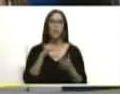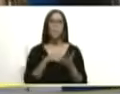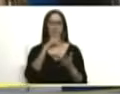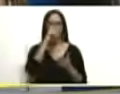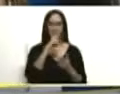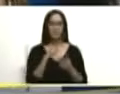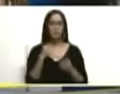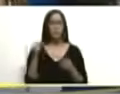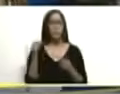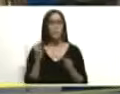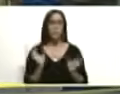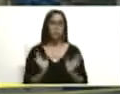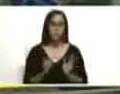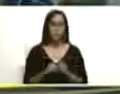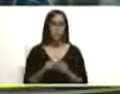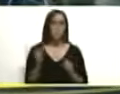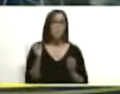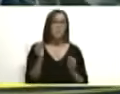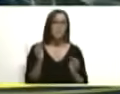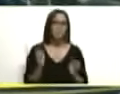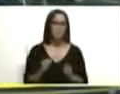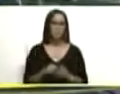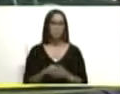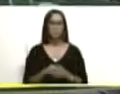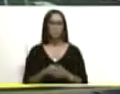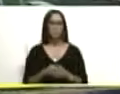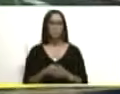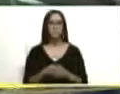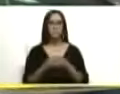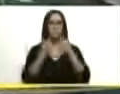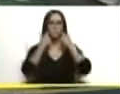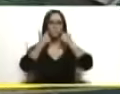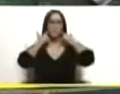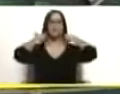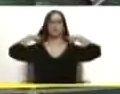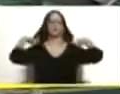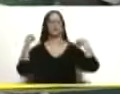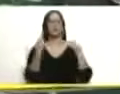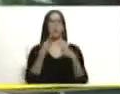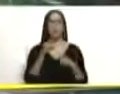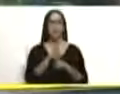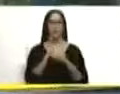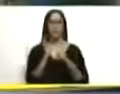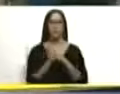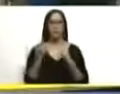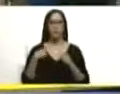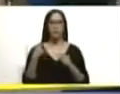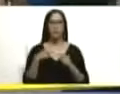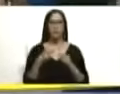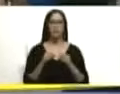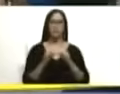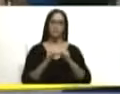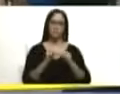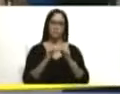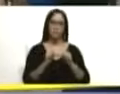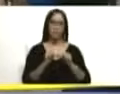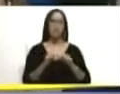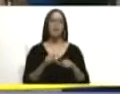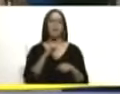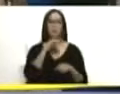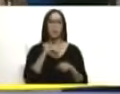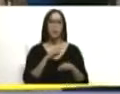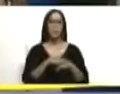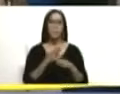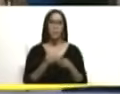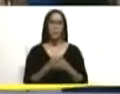años como menos, como mínimo. Es una de las culturas que ha tenido continuidad histórica porque el colonialismo